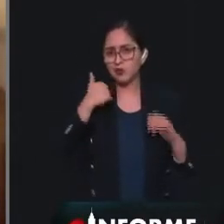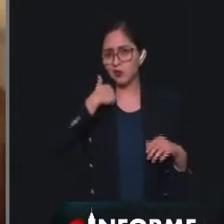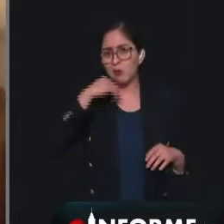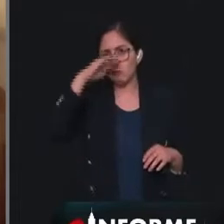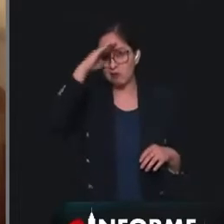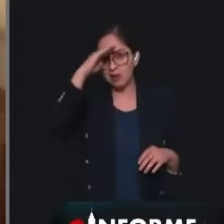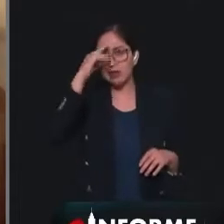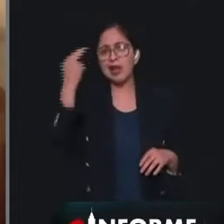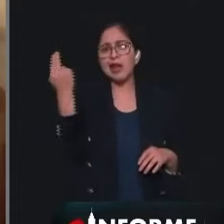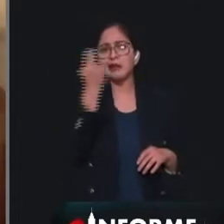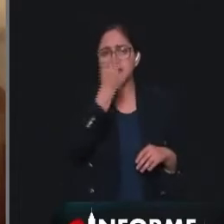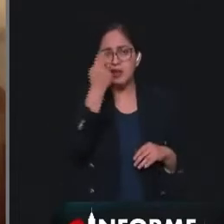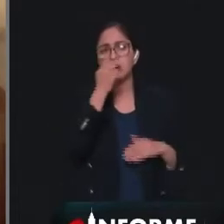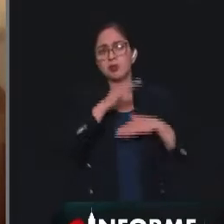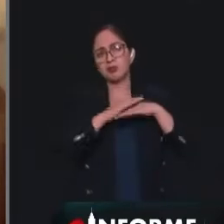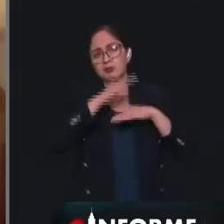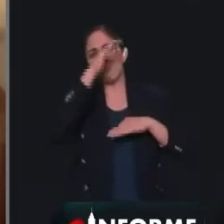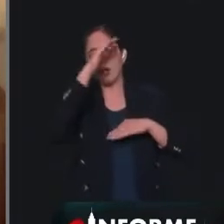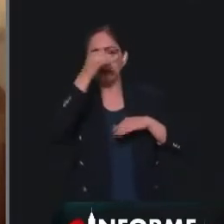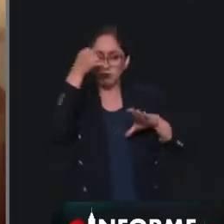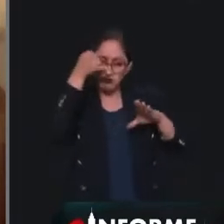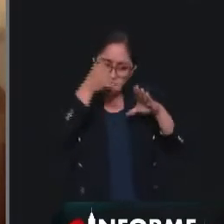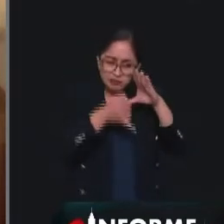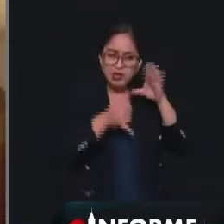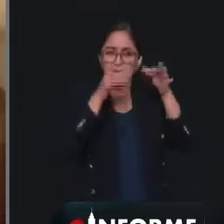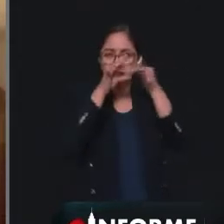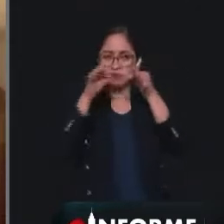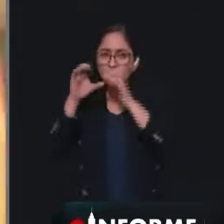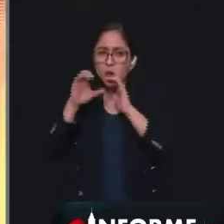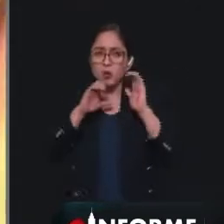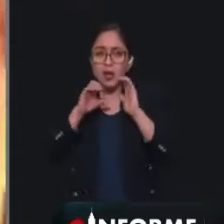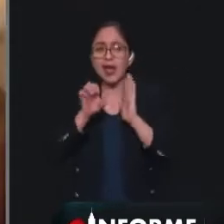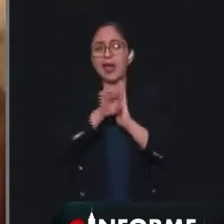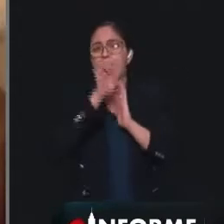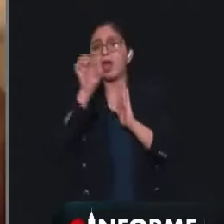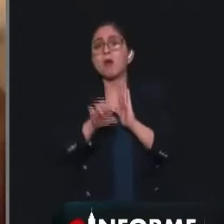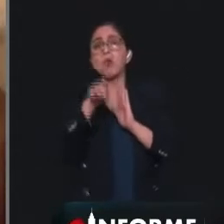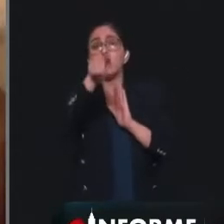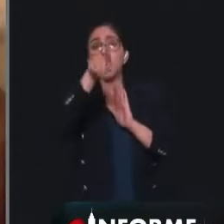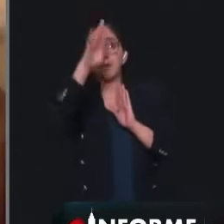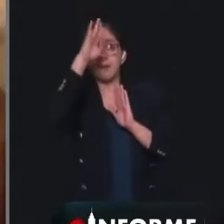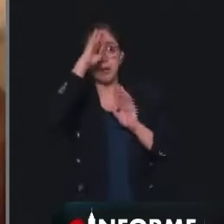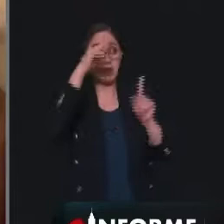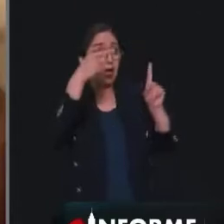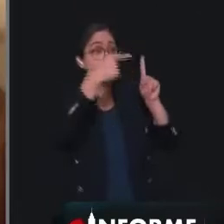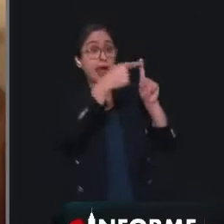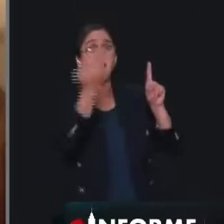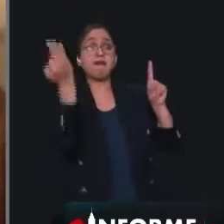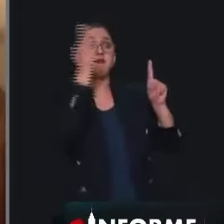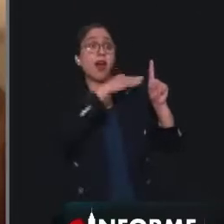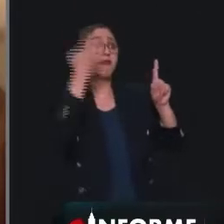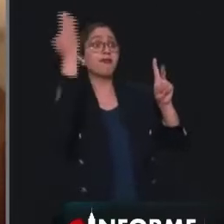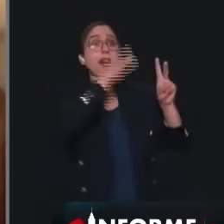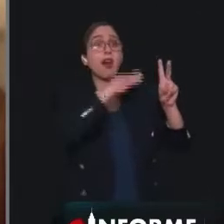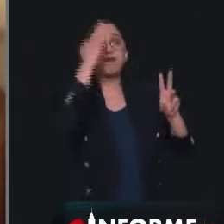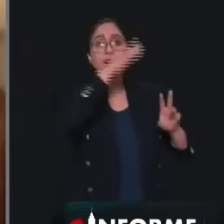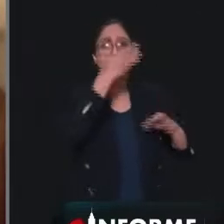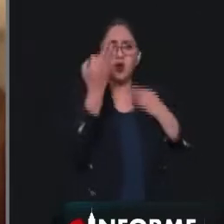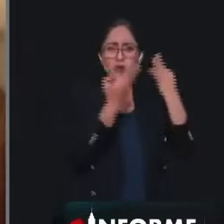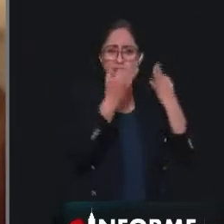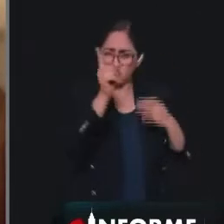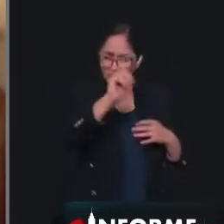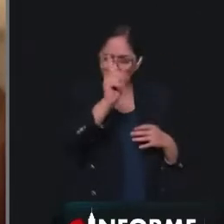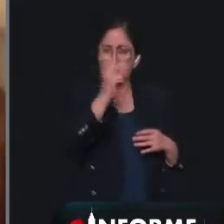tema de comunicación, ¿no? Y no nada más de desmentir las noticias diciendo es mentira, sino con muchísimo más rigor y más